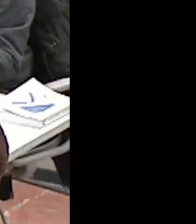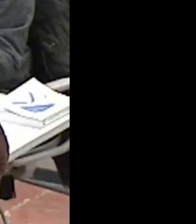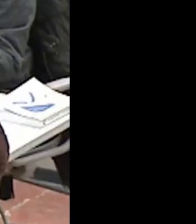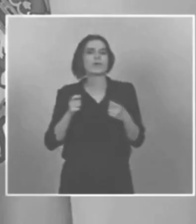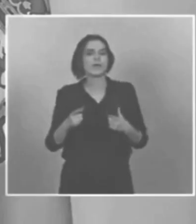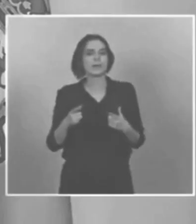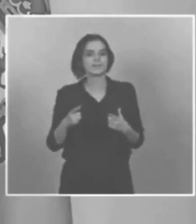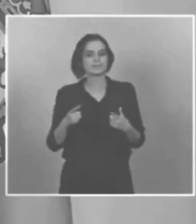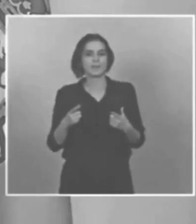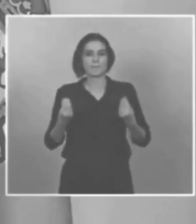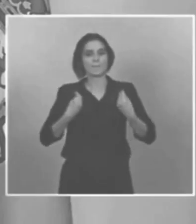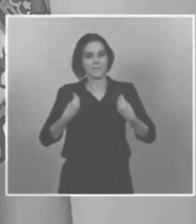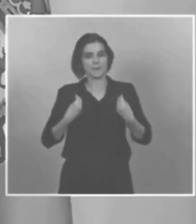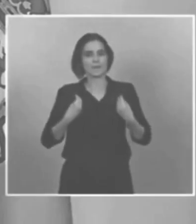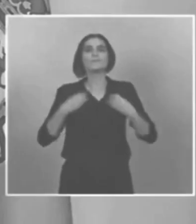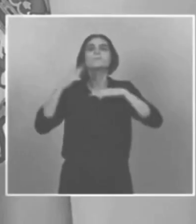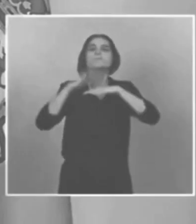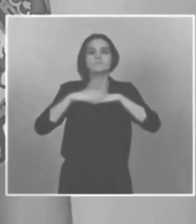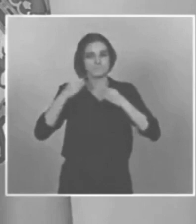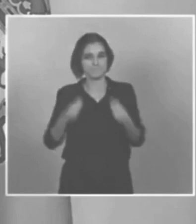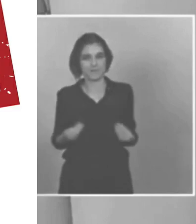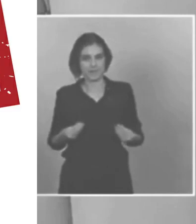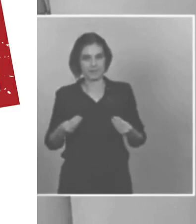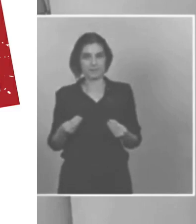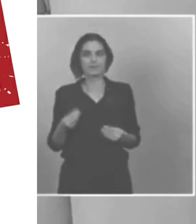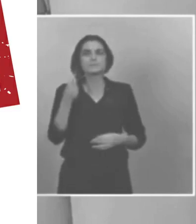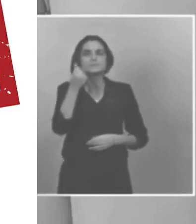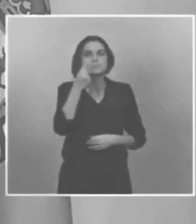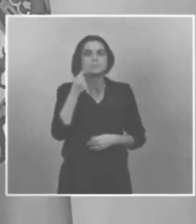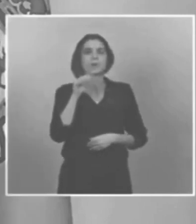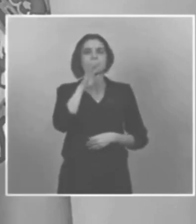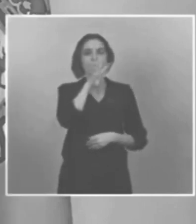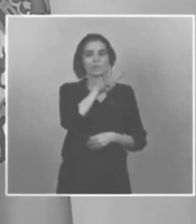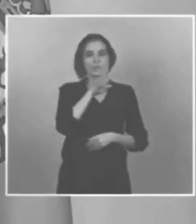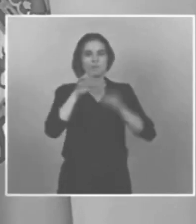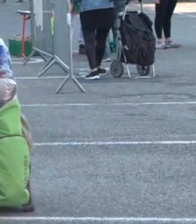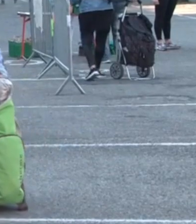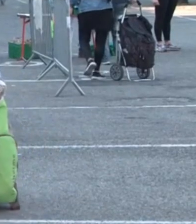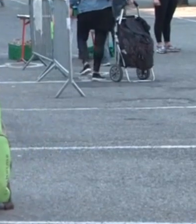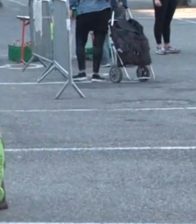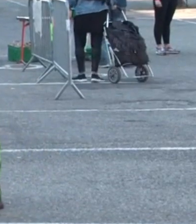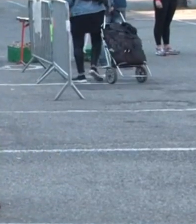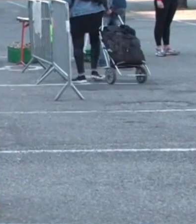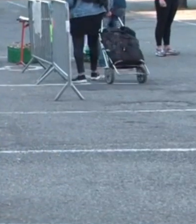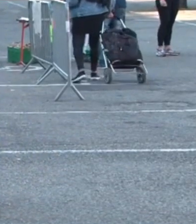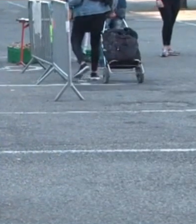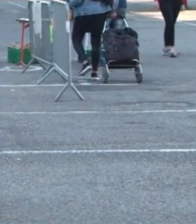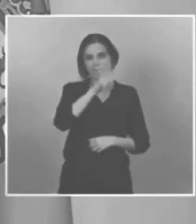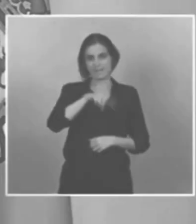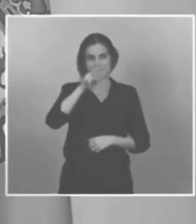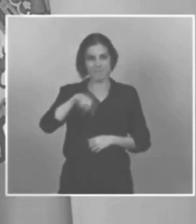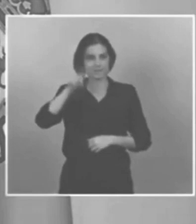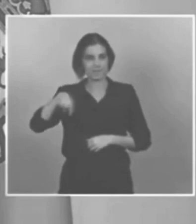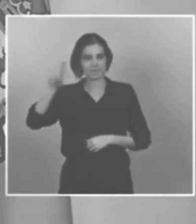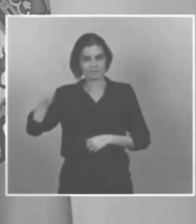pierde su empleo y no logra encontrar otro en todo el año. No intente solicitar el ingreso mínimo vital, no le corresponde absolutamente nada. Como mucho,